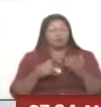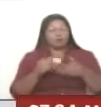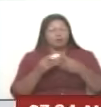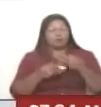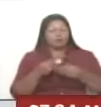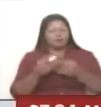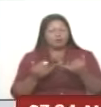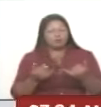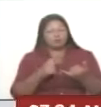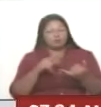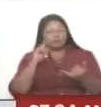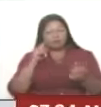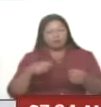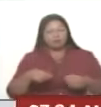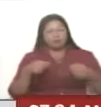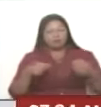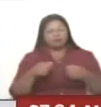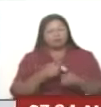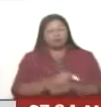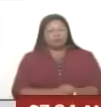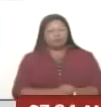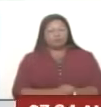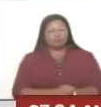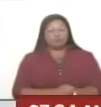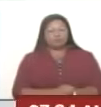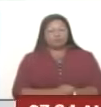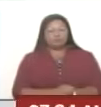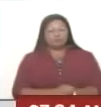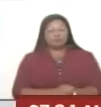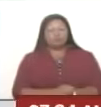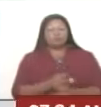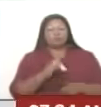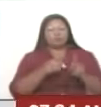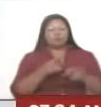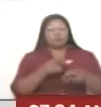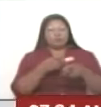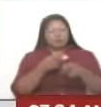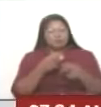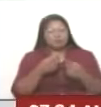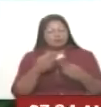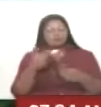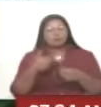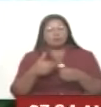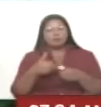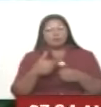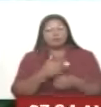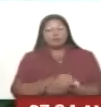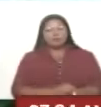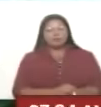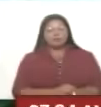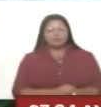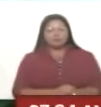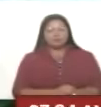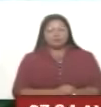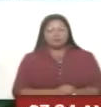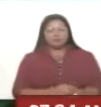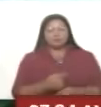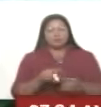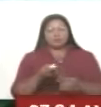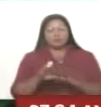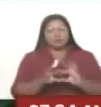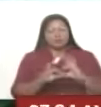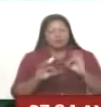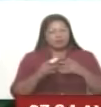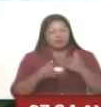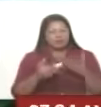en ese mercado? La oferta depende del ingreso petrolero, que comienza a recuperarse, pero está lejos todavía de los 2 millones de